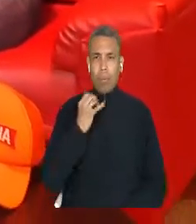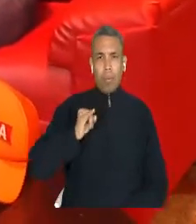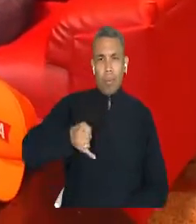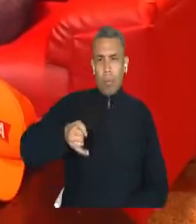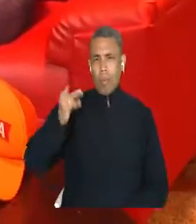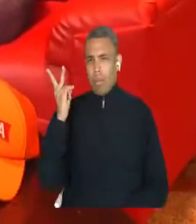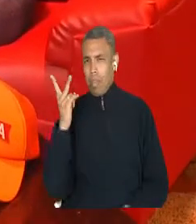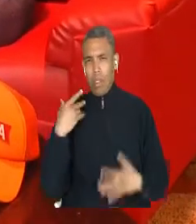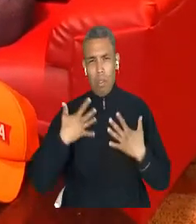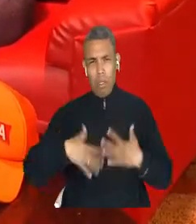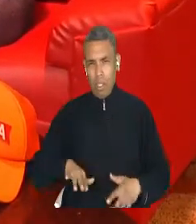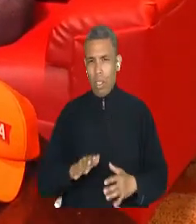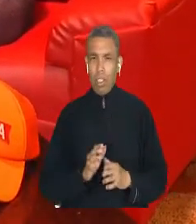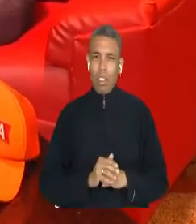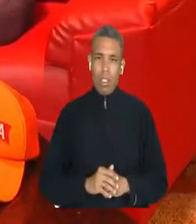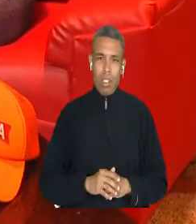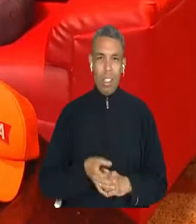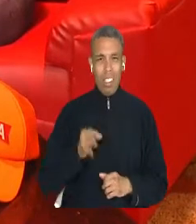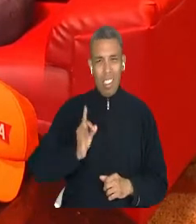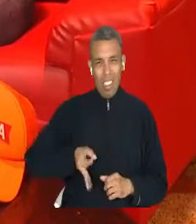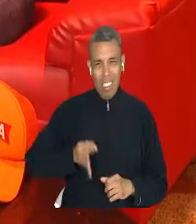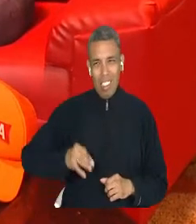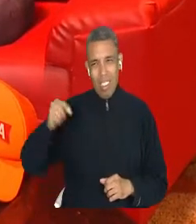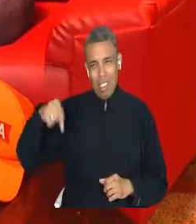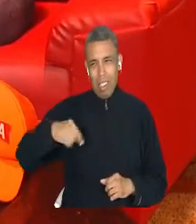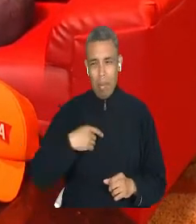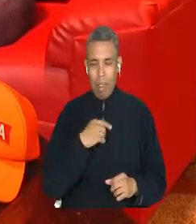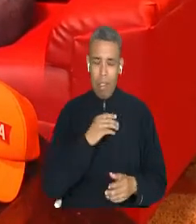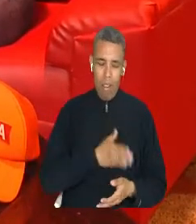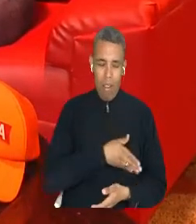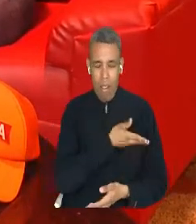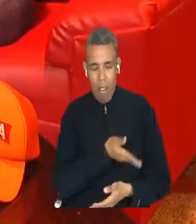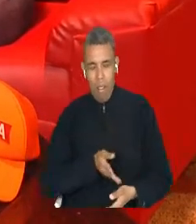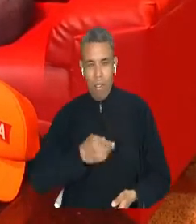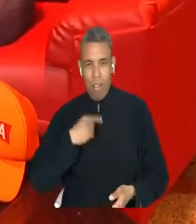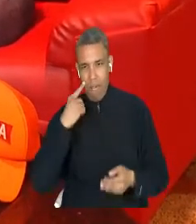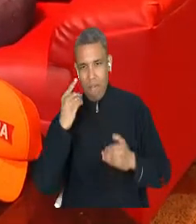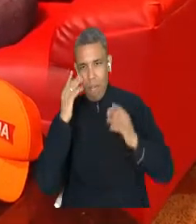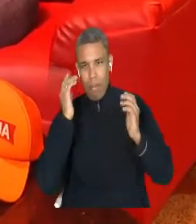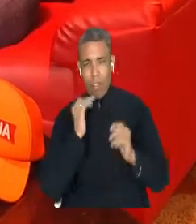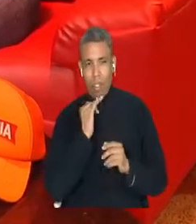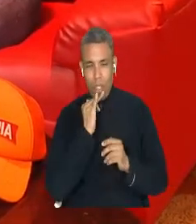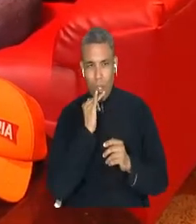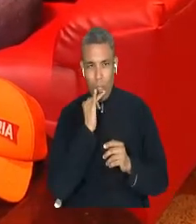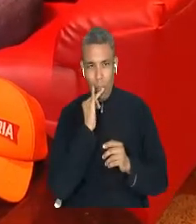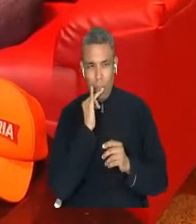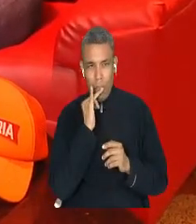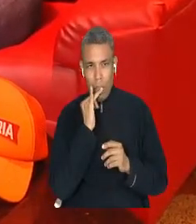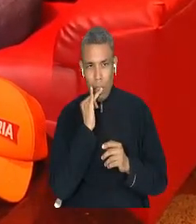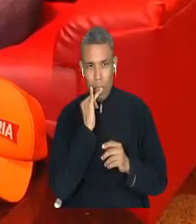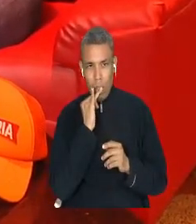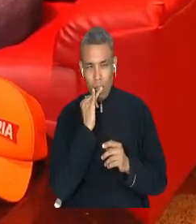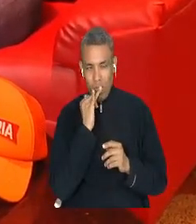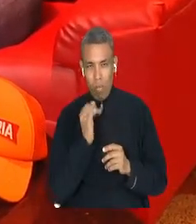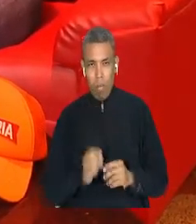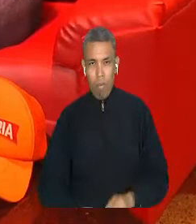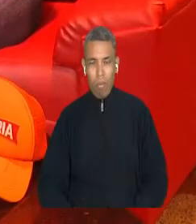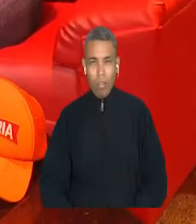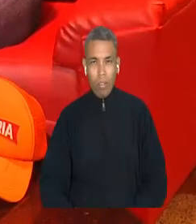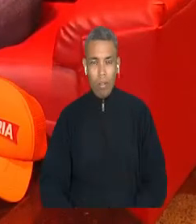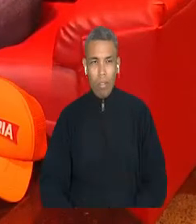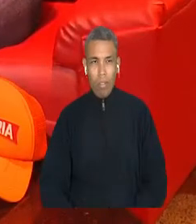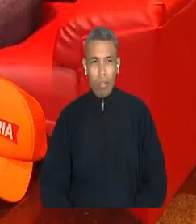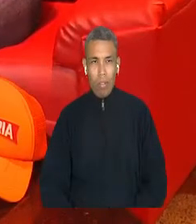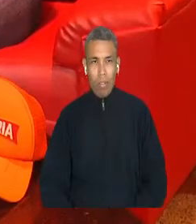hay artistas desfilando por aquí. Oscar, en el sencillo Contigo, ¿cuántas canciones vienen? No, el sencillo es solo